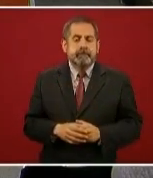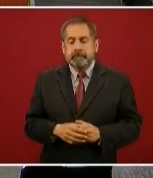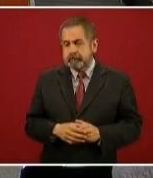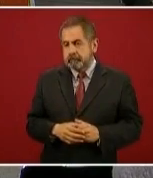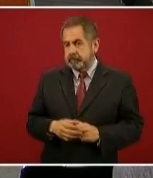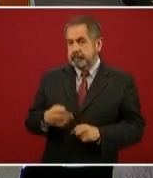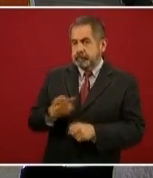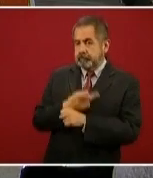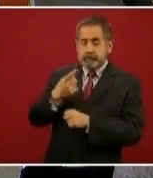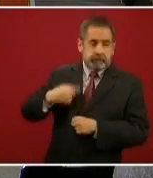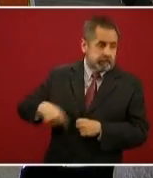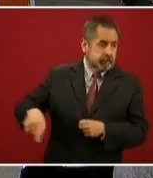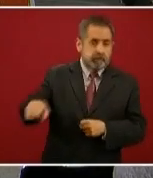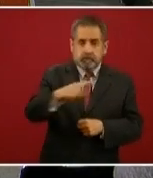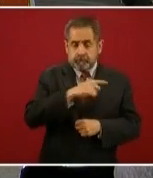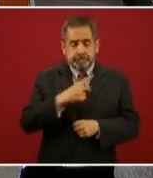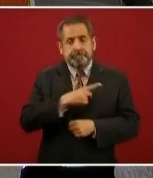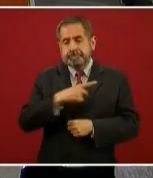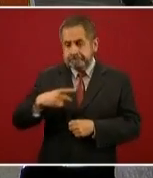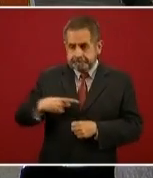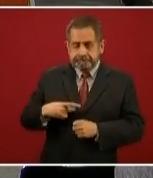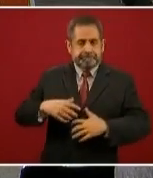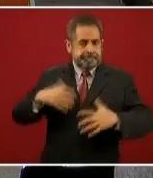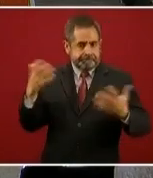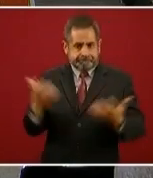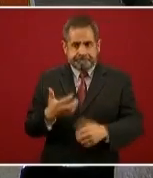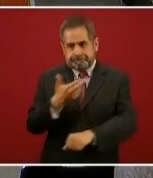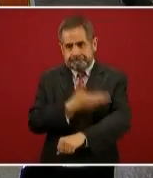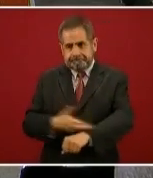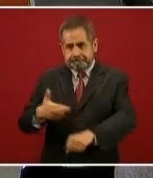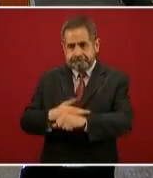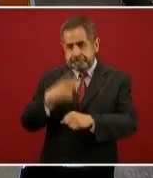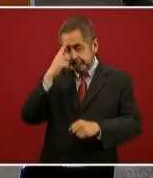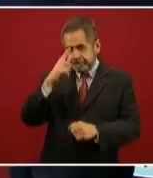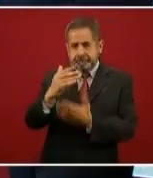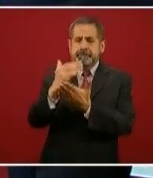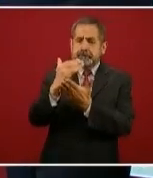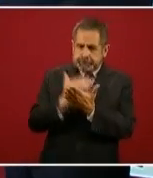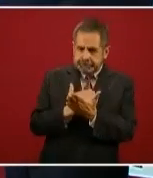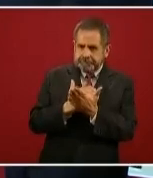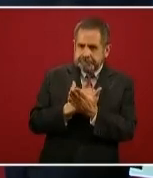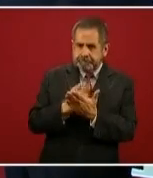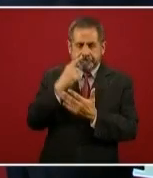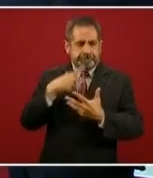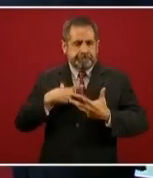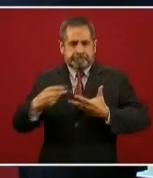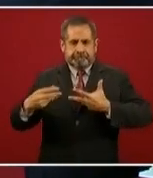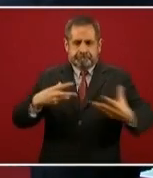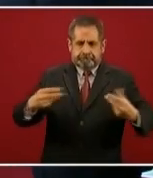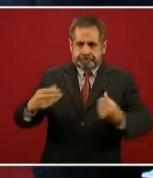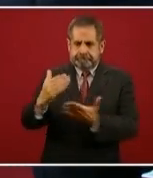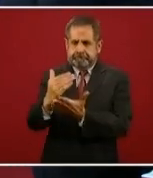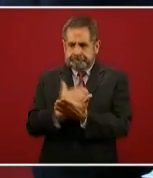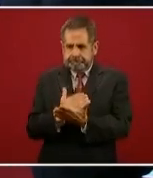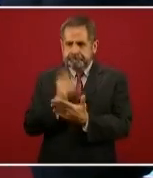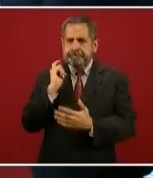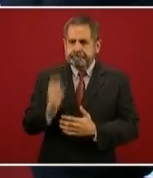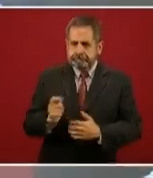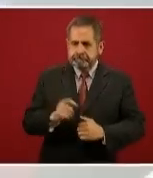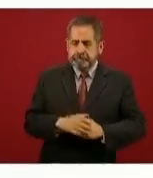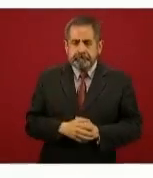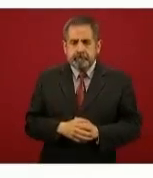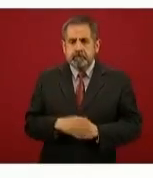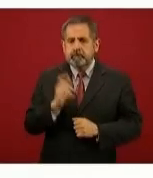la sociedad puede y debe tener para lograr la reducción de la transmisión de este virus. En primer